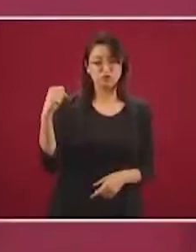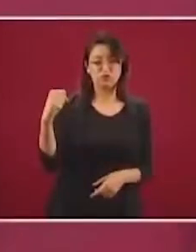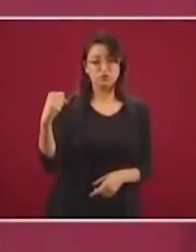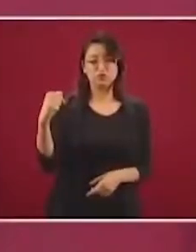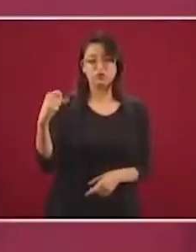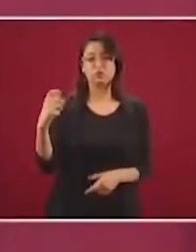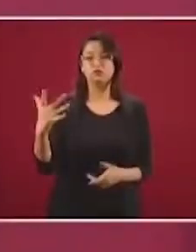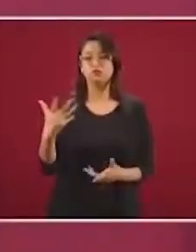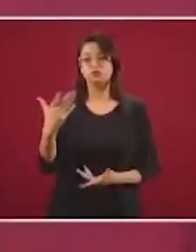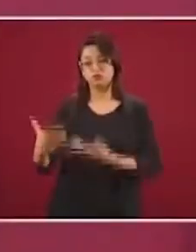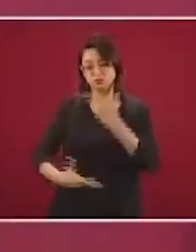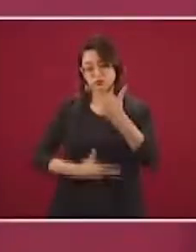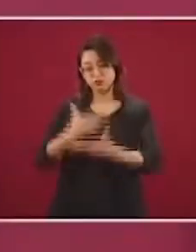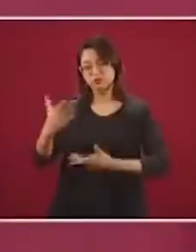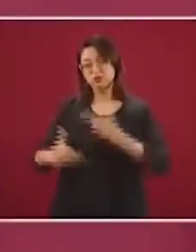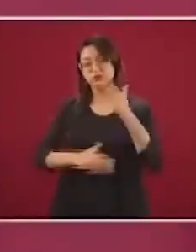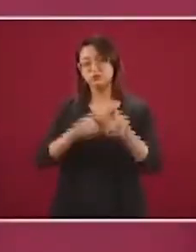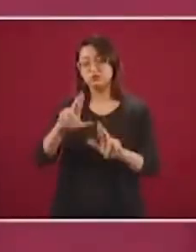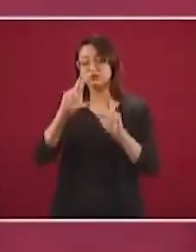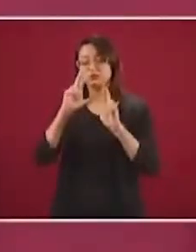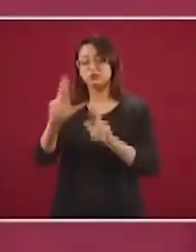con todo respeto